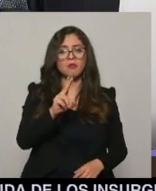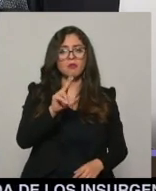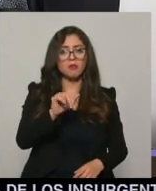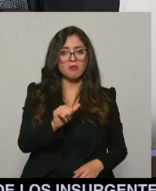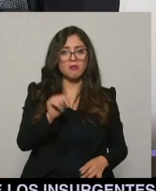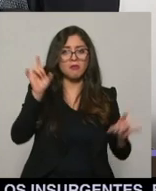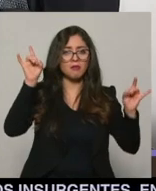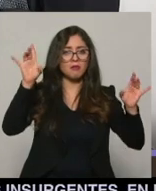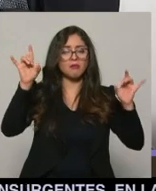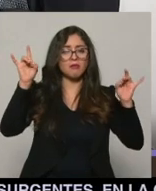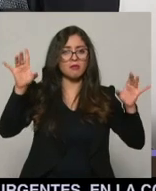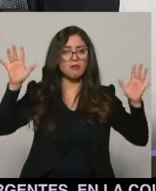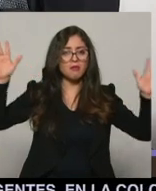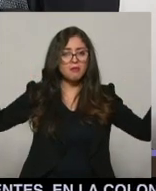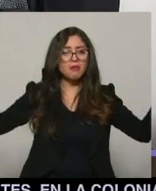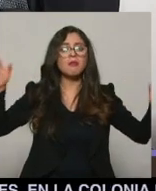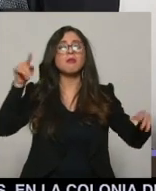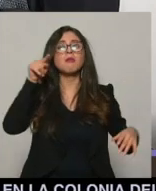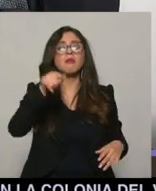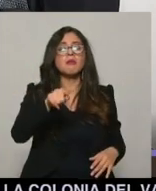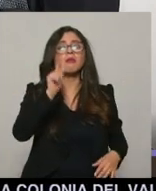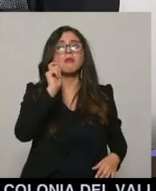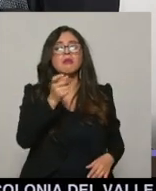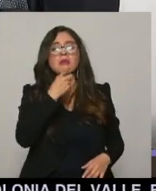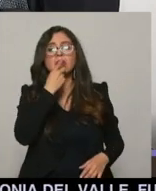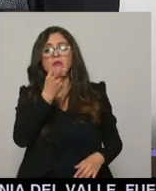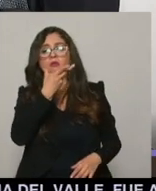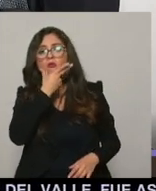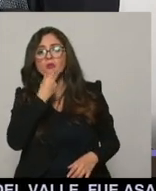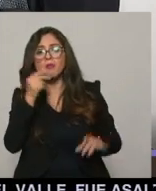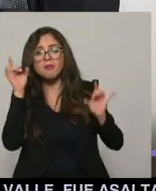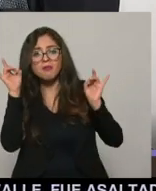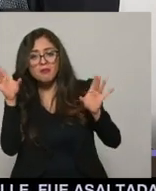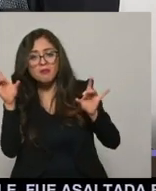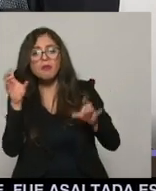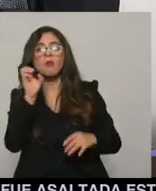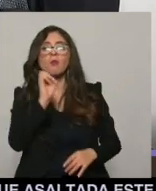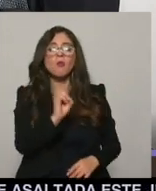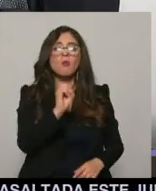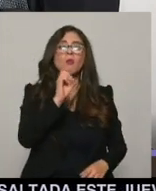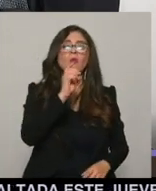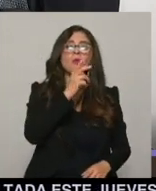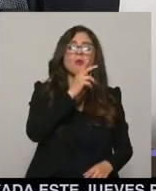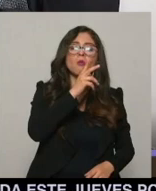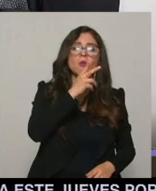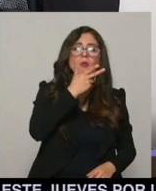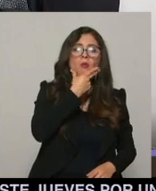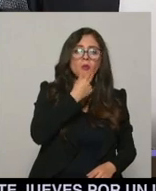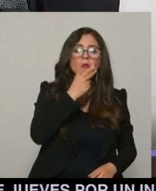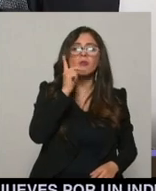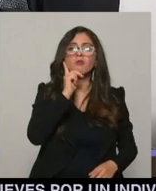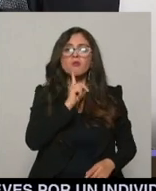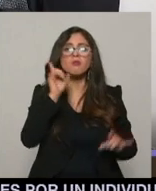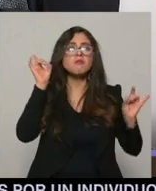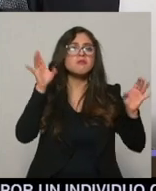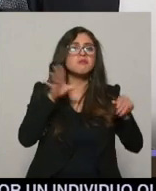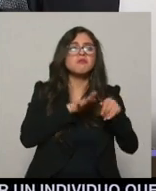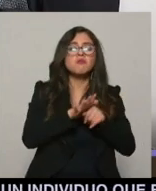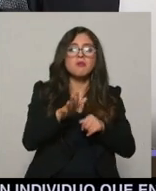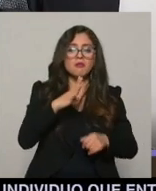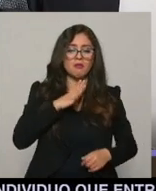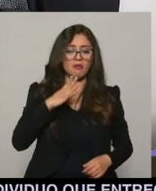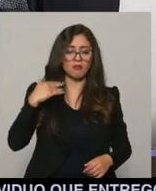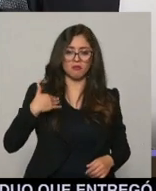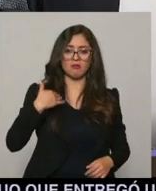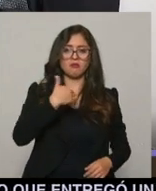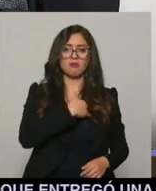bueno, muchos dicen, ¿qué es? ¿Es ángel o ángela? Bueno, es una Victoria alada, ¿no? Sí. Entonces, en este sentido es muy simbólico, yo creo